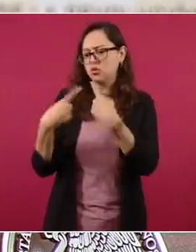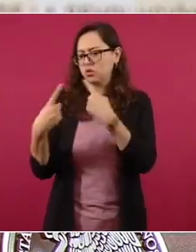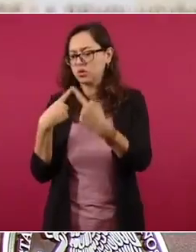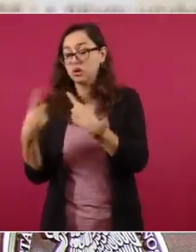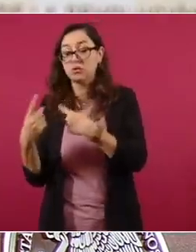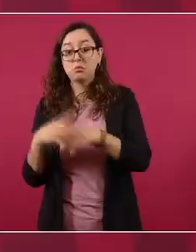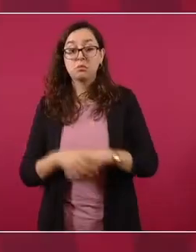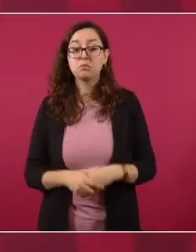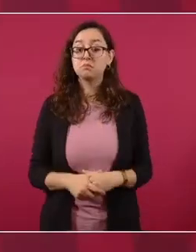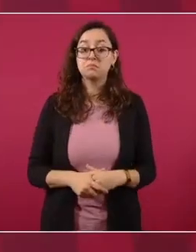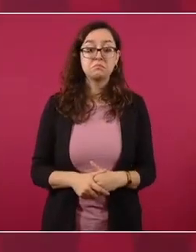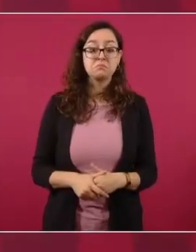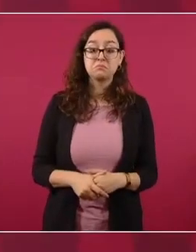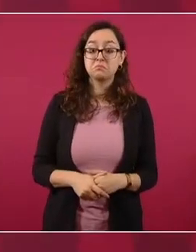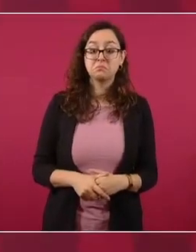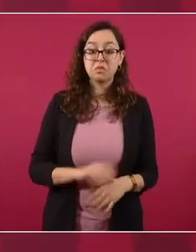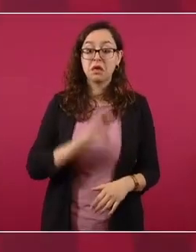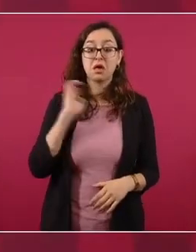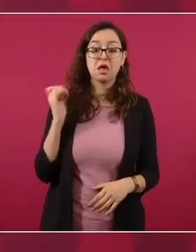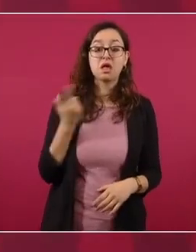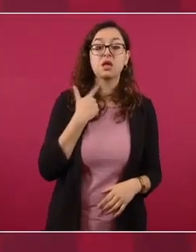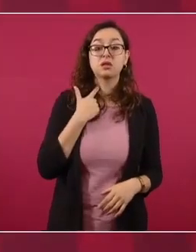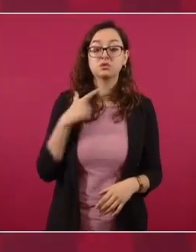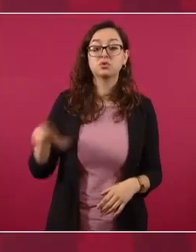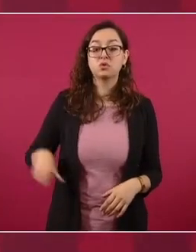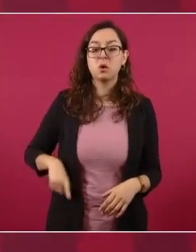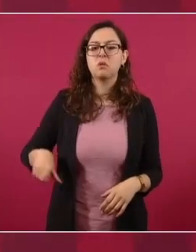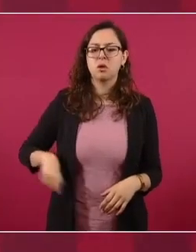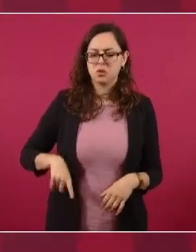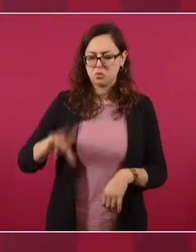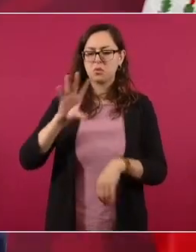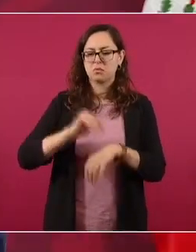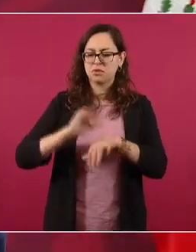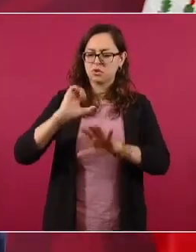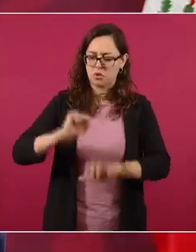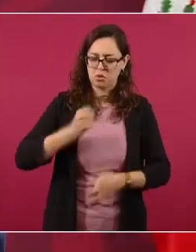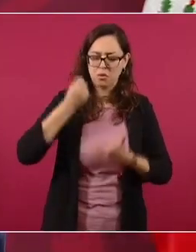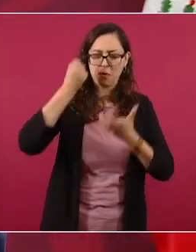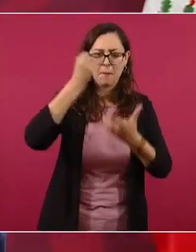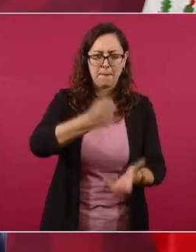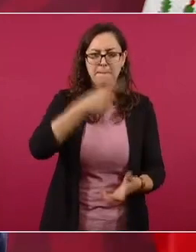un oficio de autorización para hacer obras.